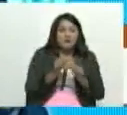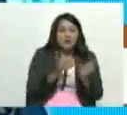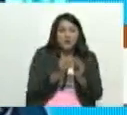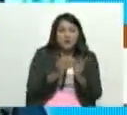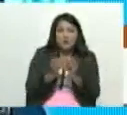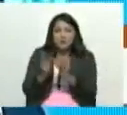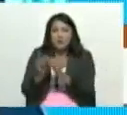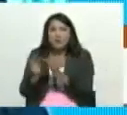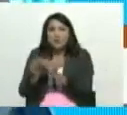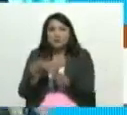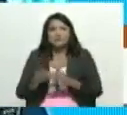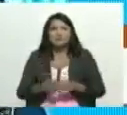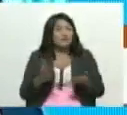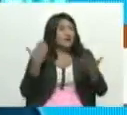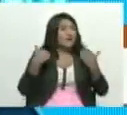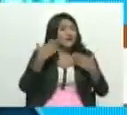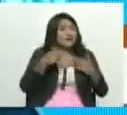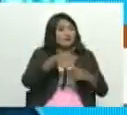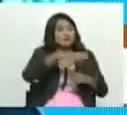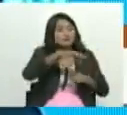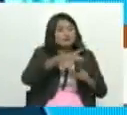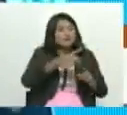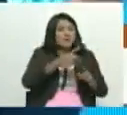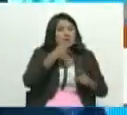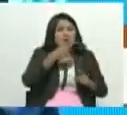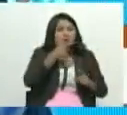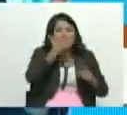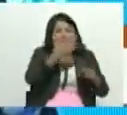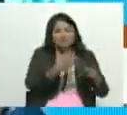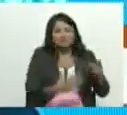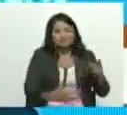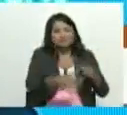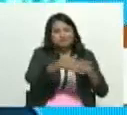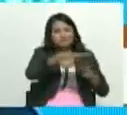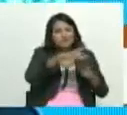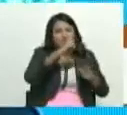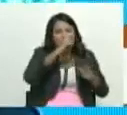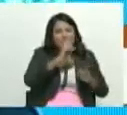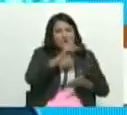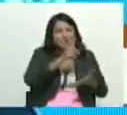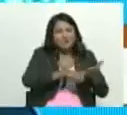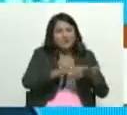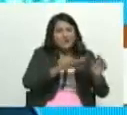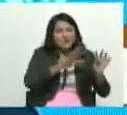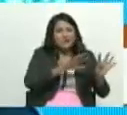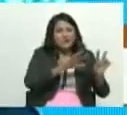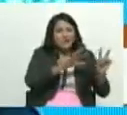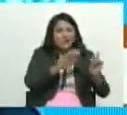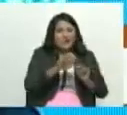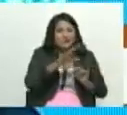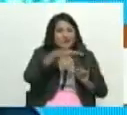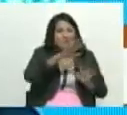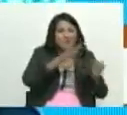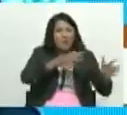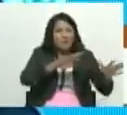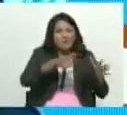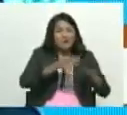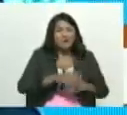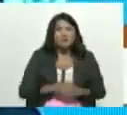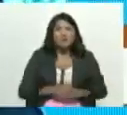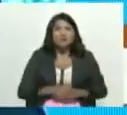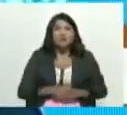estaba en desprestigio como en desprestigio estaba la política por la década en que el neoliberalismo empezó a hacer de las suyas el